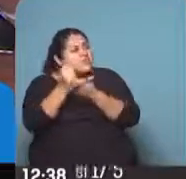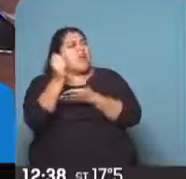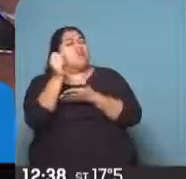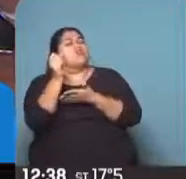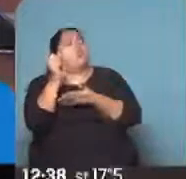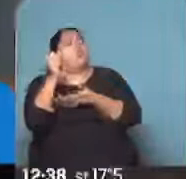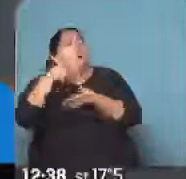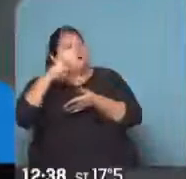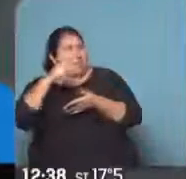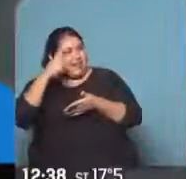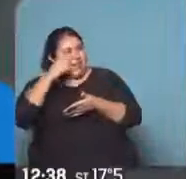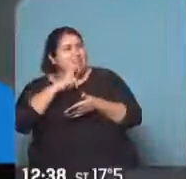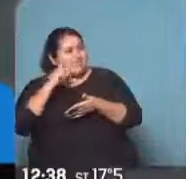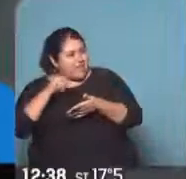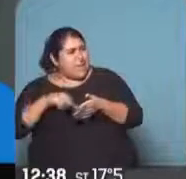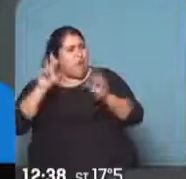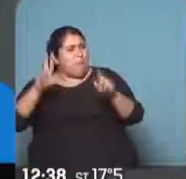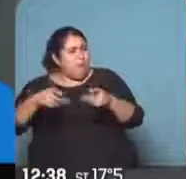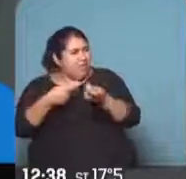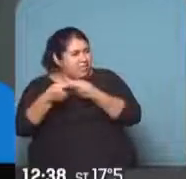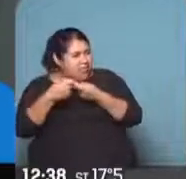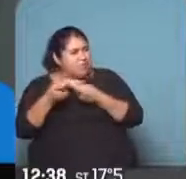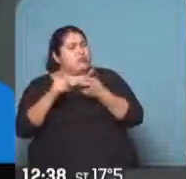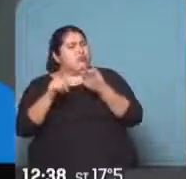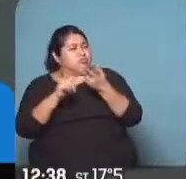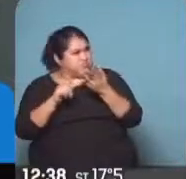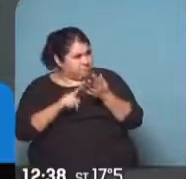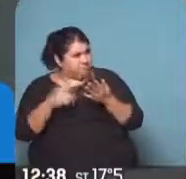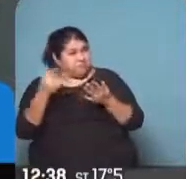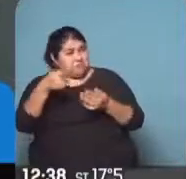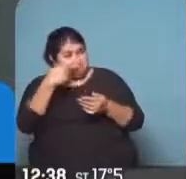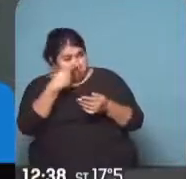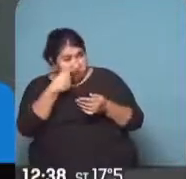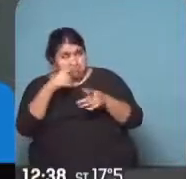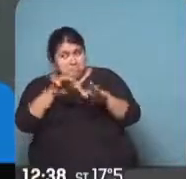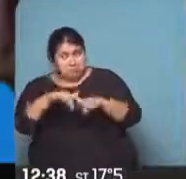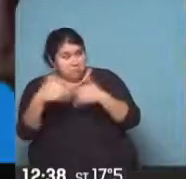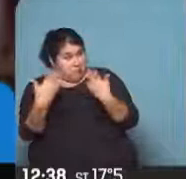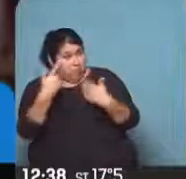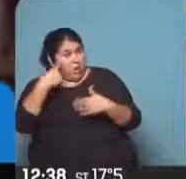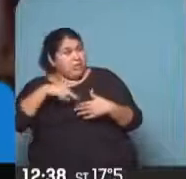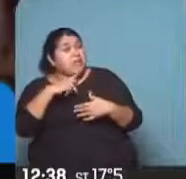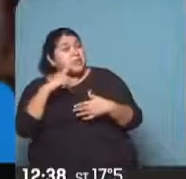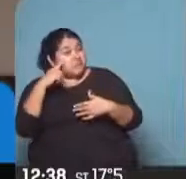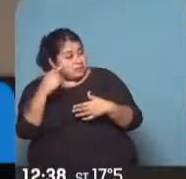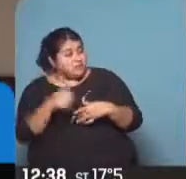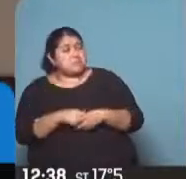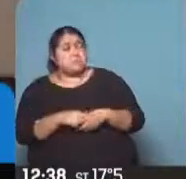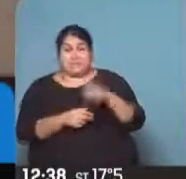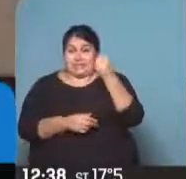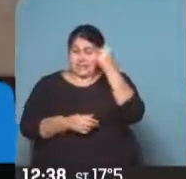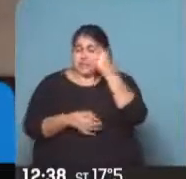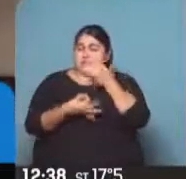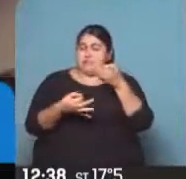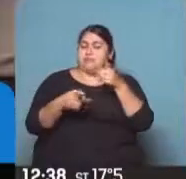digamos cómo manejar el plan de negocios todo eso lo pueden encontrar aquel que esté interesado en el inti y por supuesto nosotros tenemos no sólo